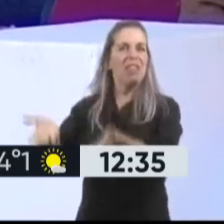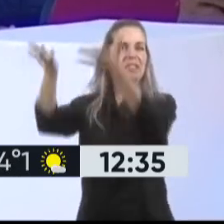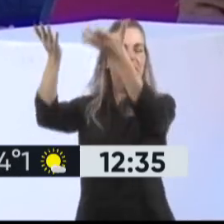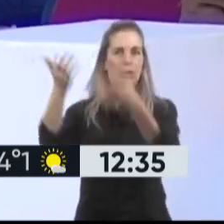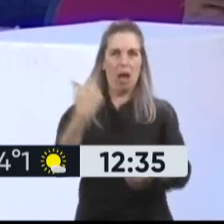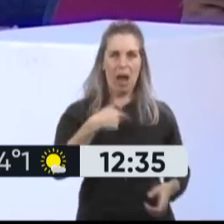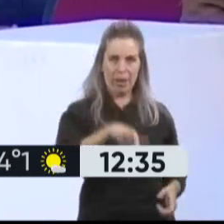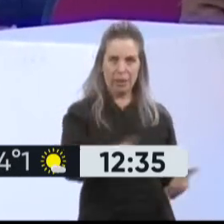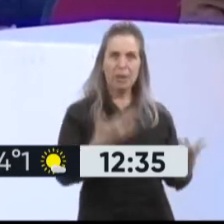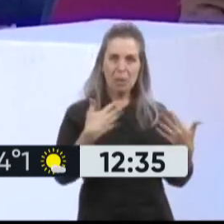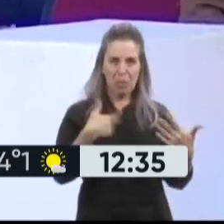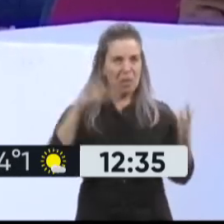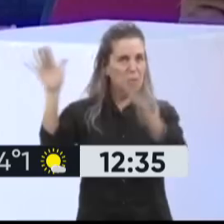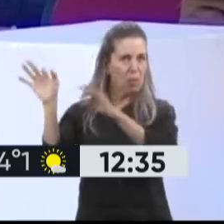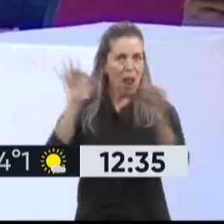desarrollados.